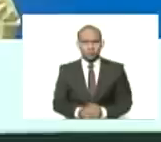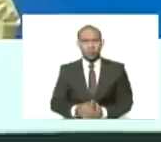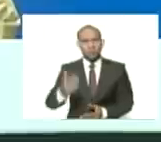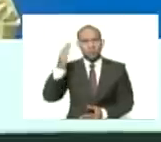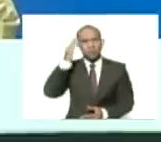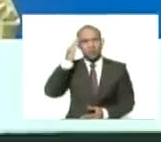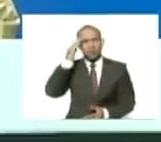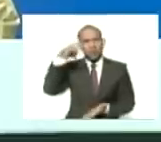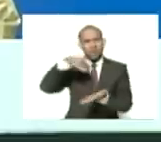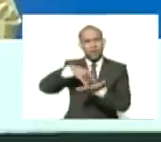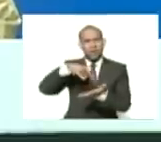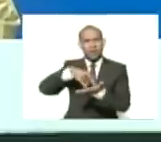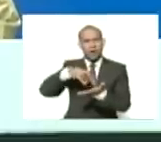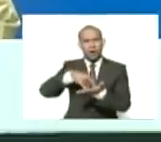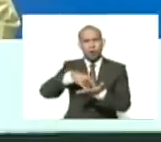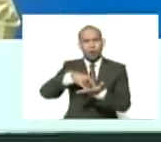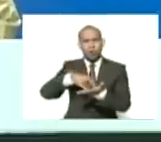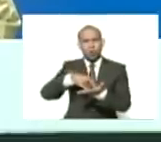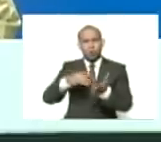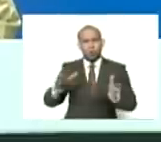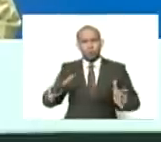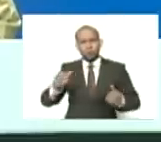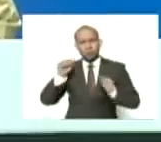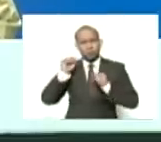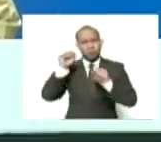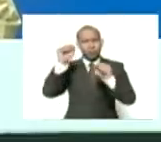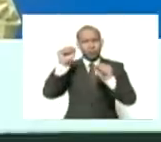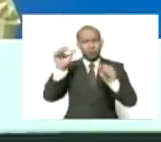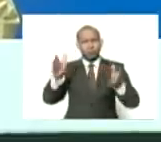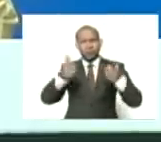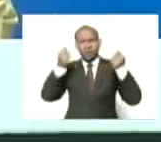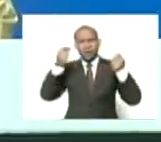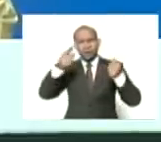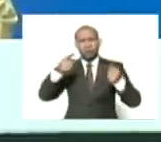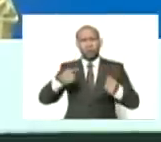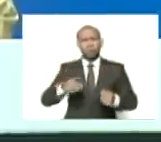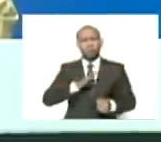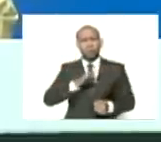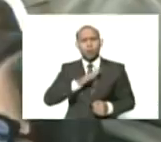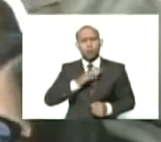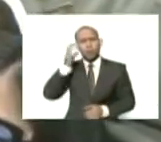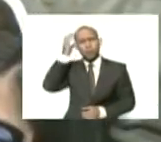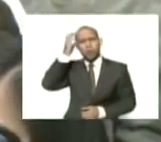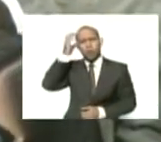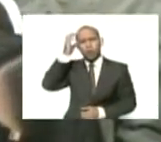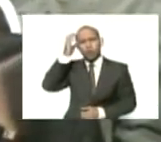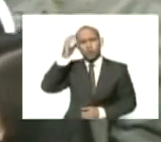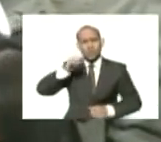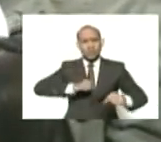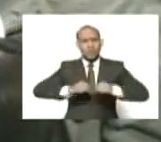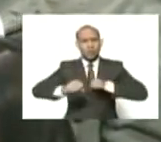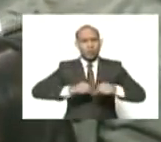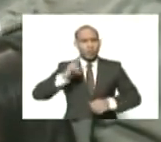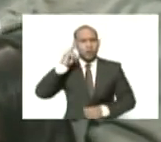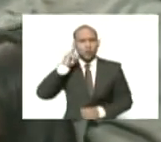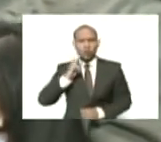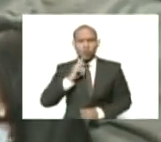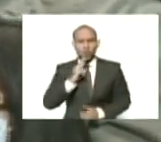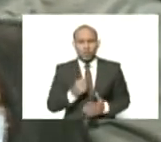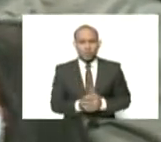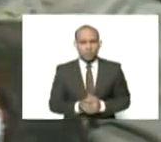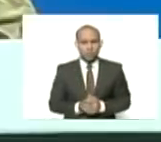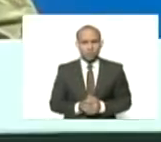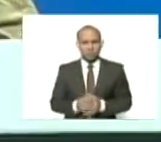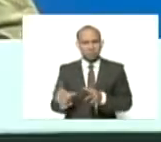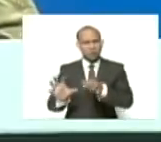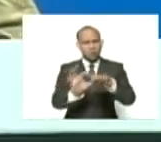que Carabobo fue posible por la madurez que había logrado el movimiento revolucionario de Bolívar? Por el nivel de